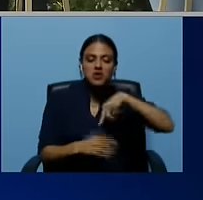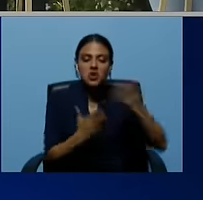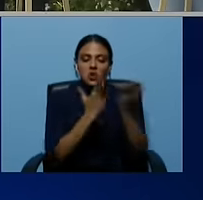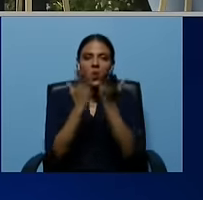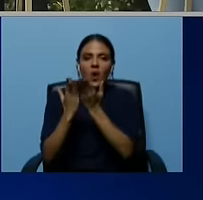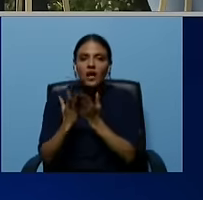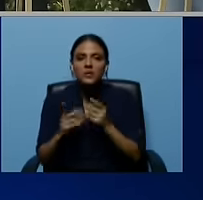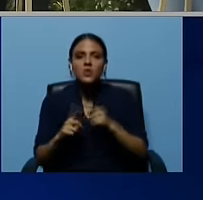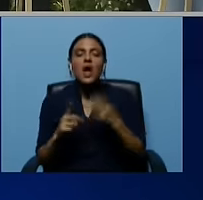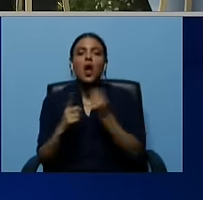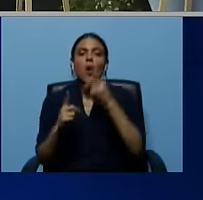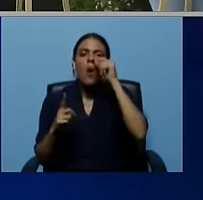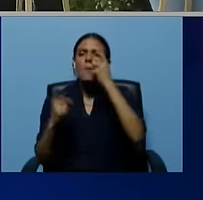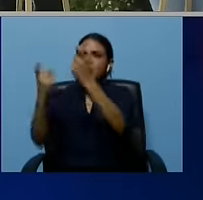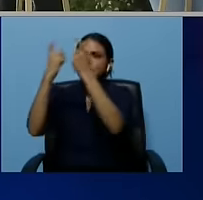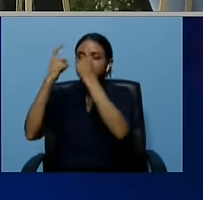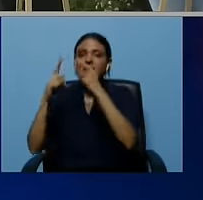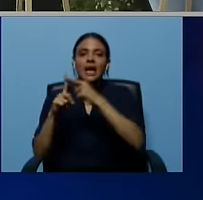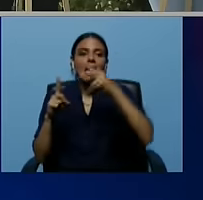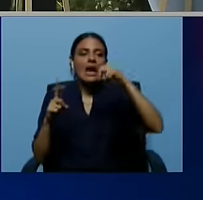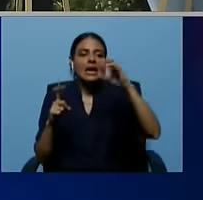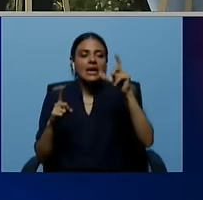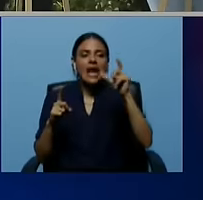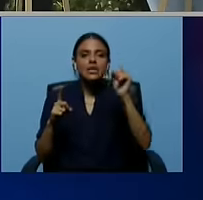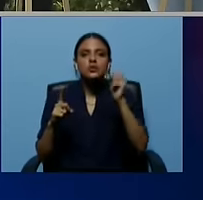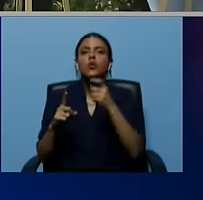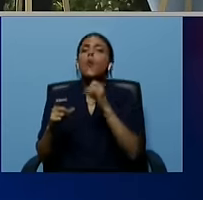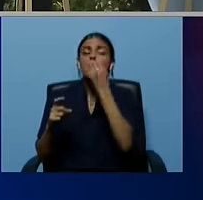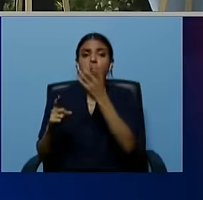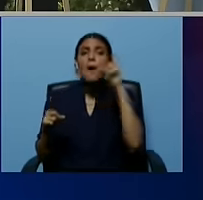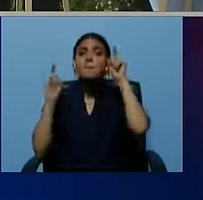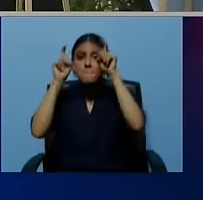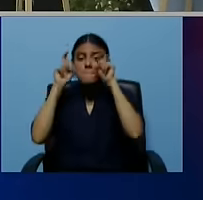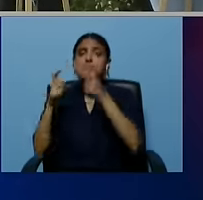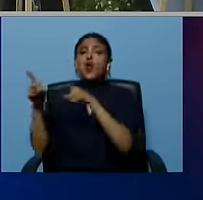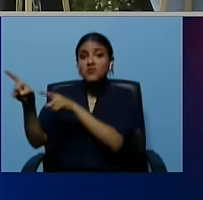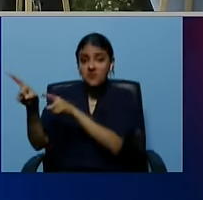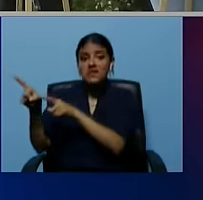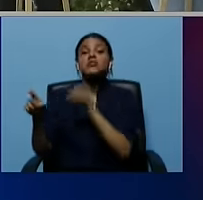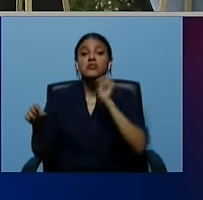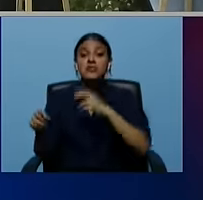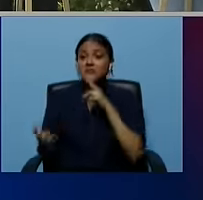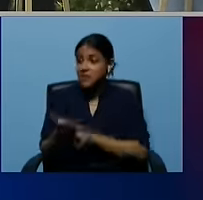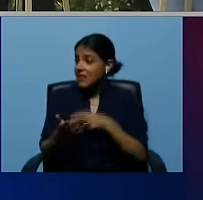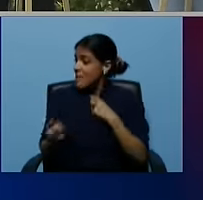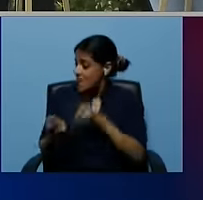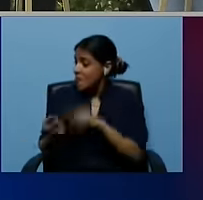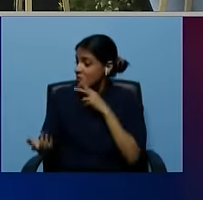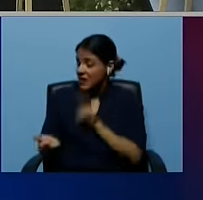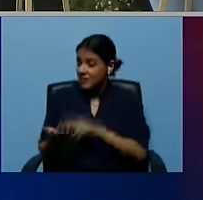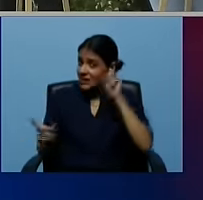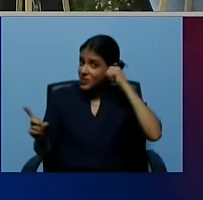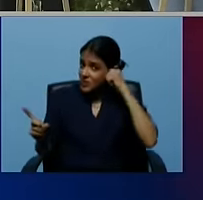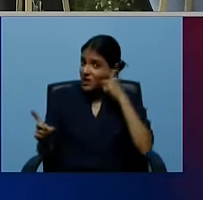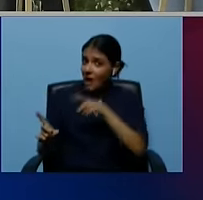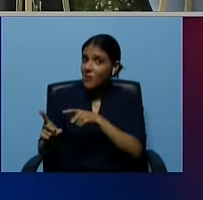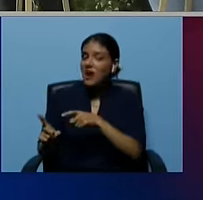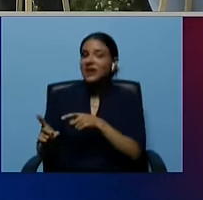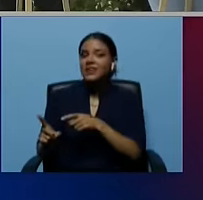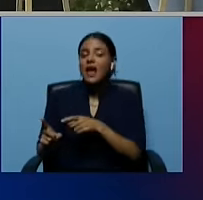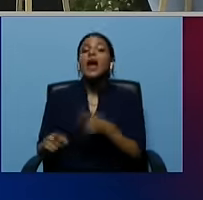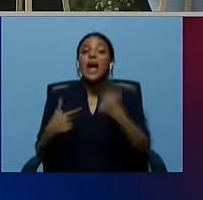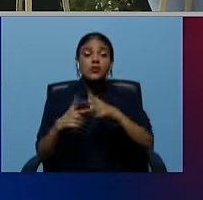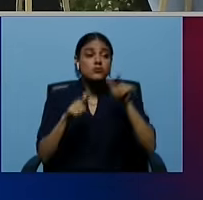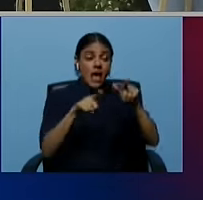era profesor de matemática ahí. Es un buen matemático, ¿verdad, Cilia, Nelson? Es tu facultad. Entonces allá